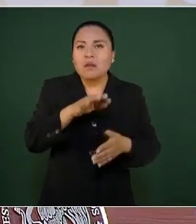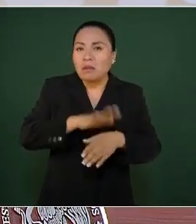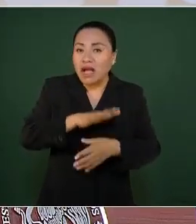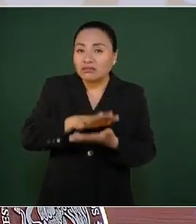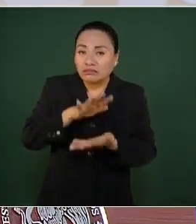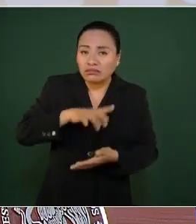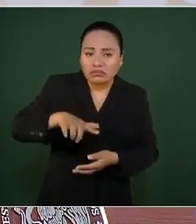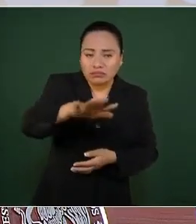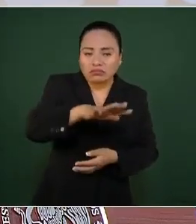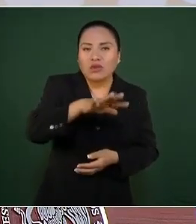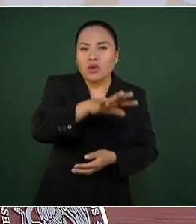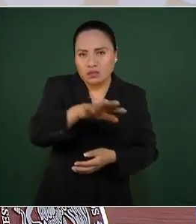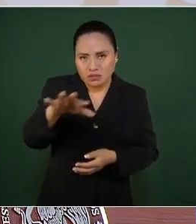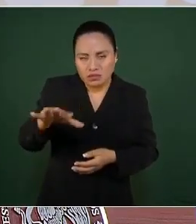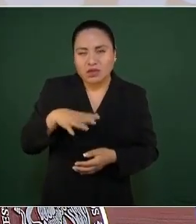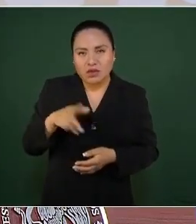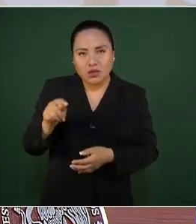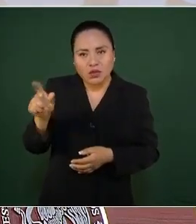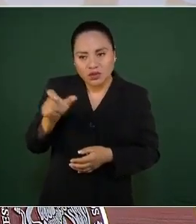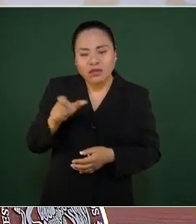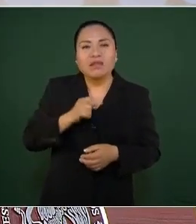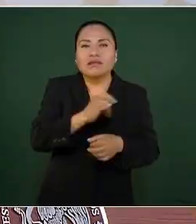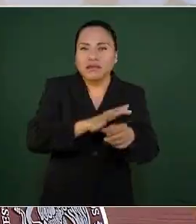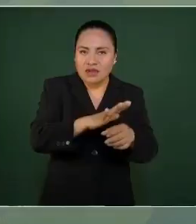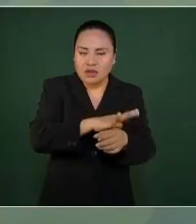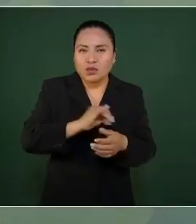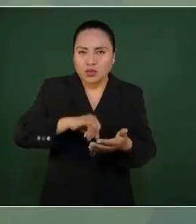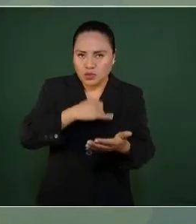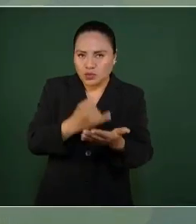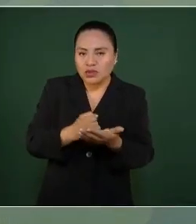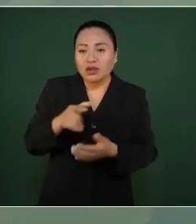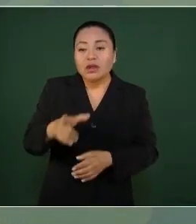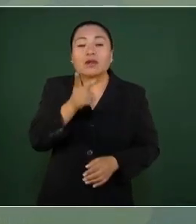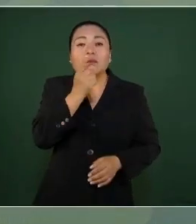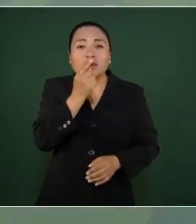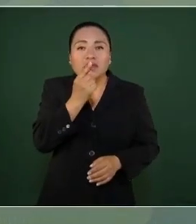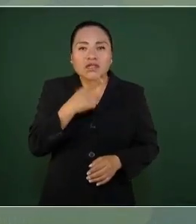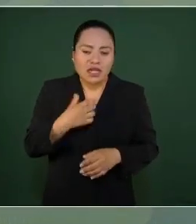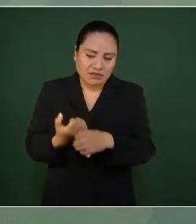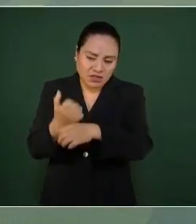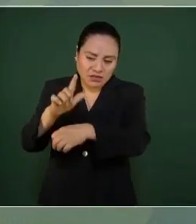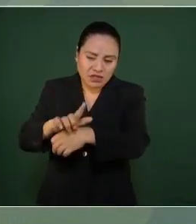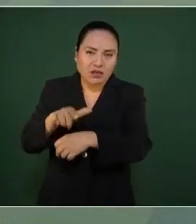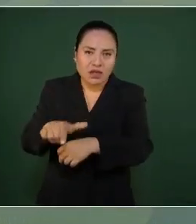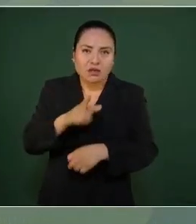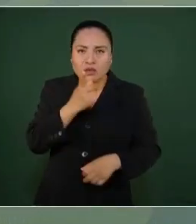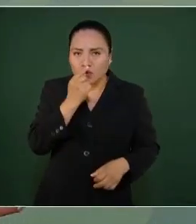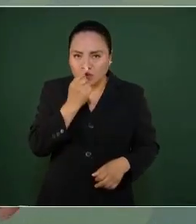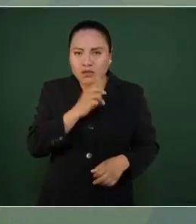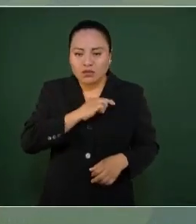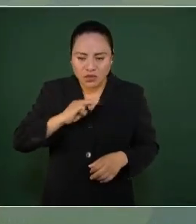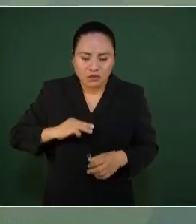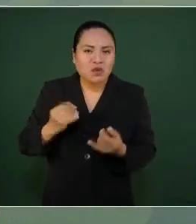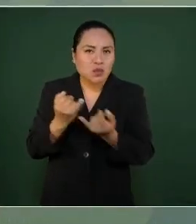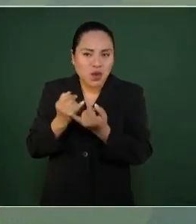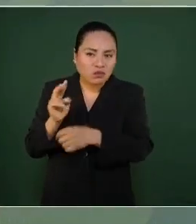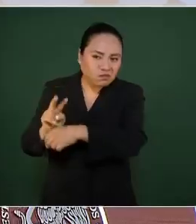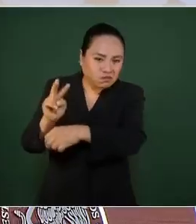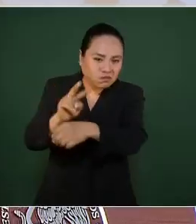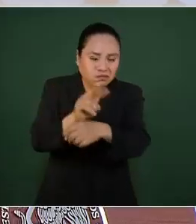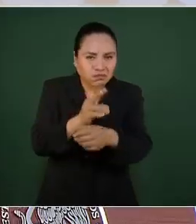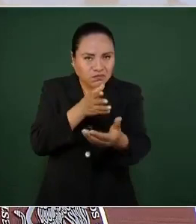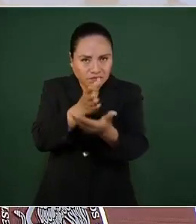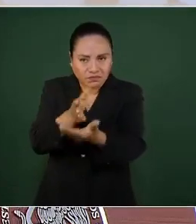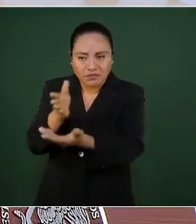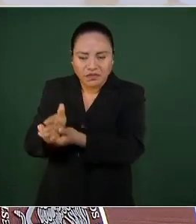pero la atención a través de la Policía Estatal y Municipal pues también está presente en esas áreas. Sobre la